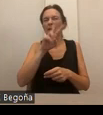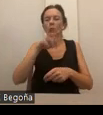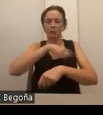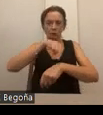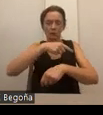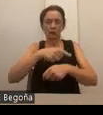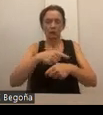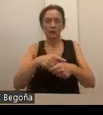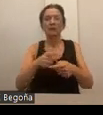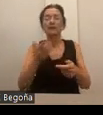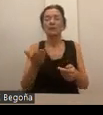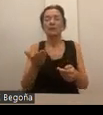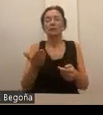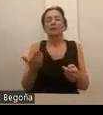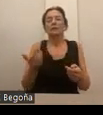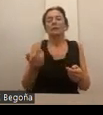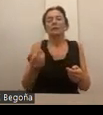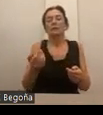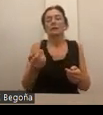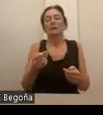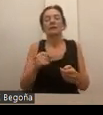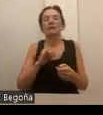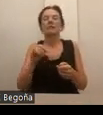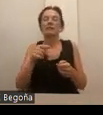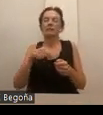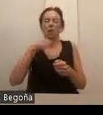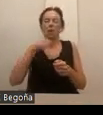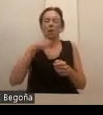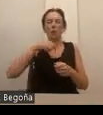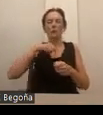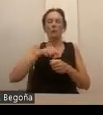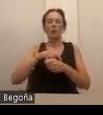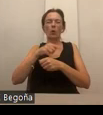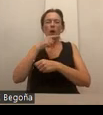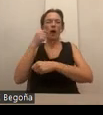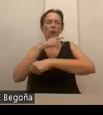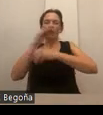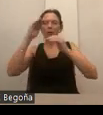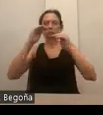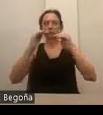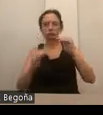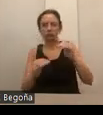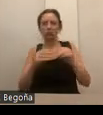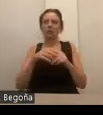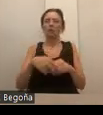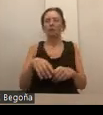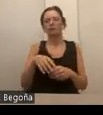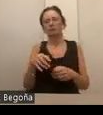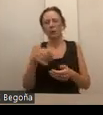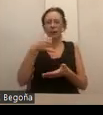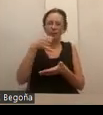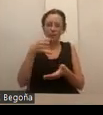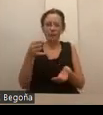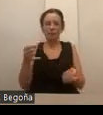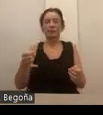que aparecía mucha hipoglucemia, es decir, los pacientes en los que no comían de manera regular, que a lo mejor